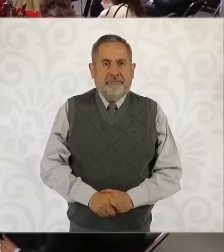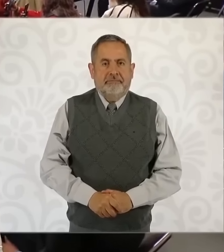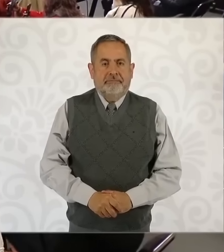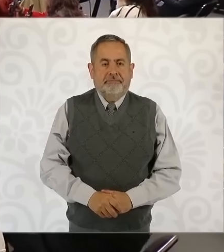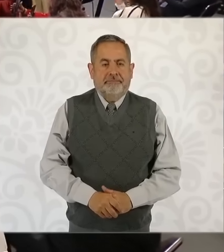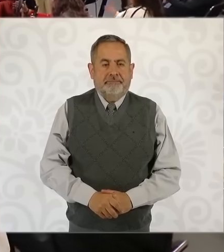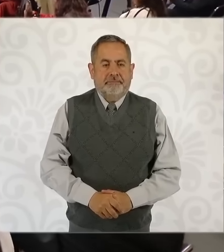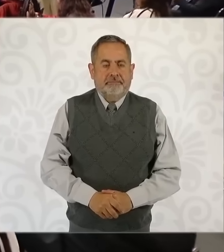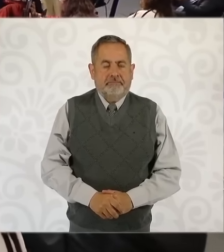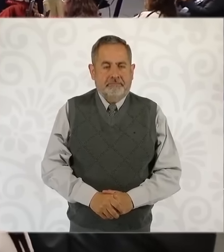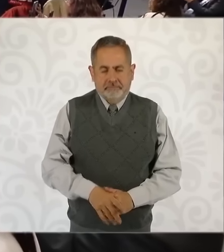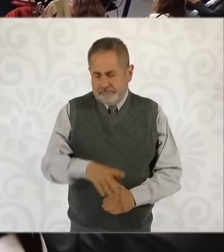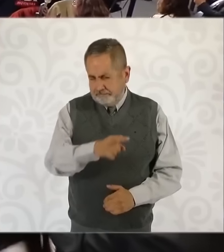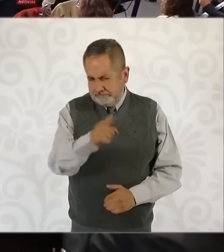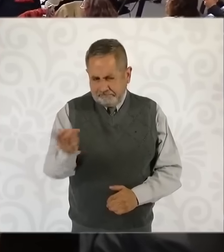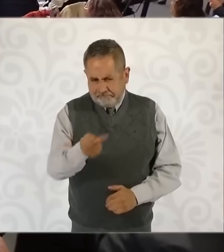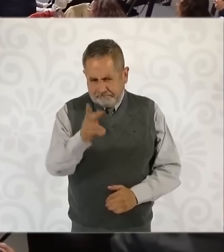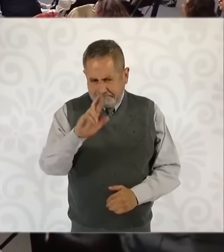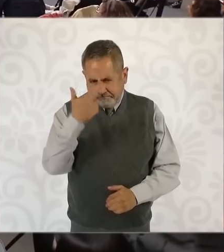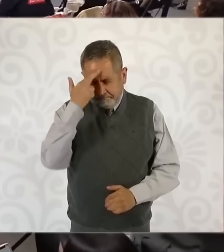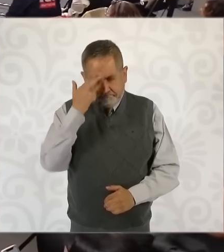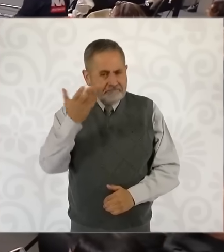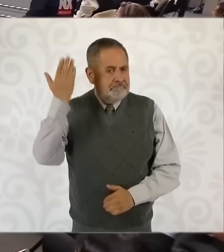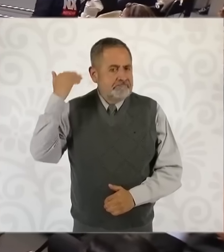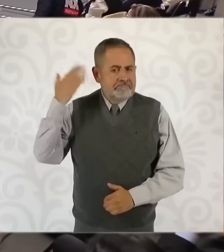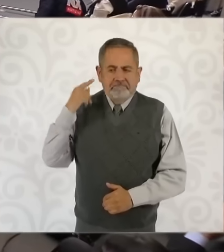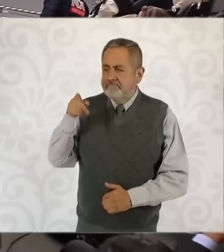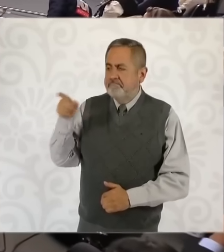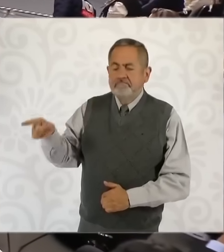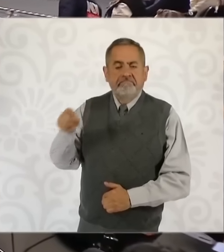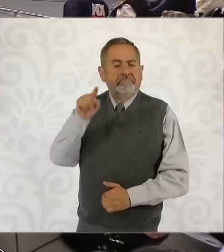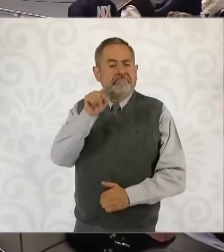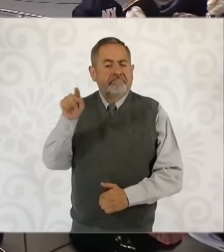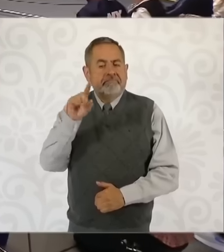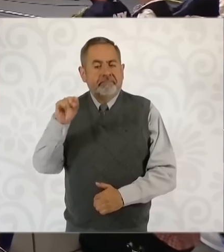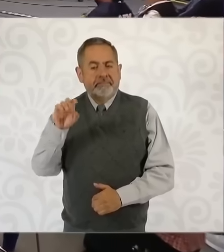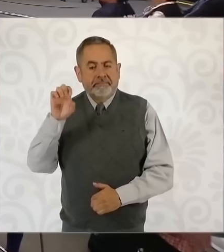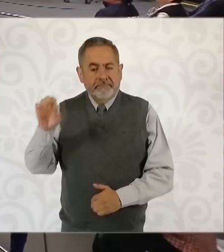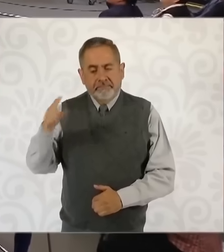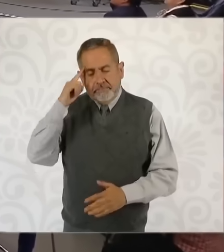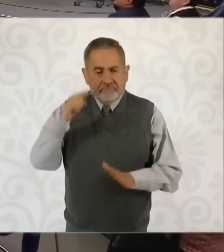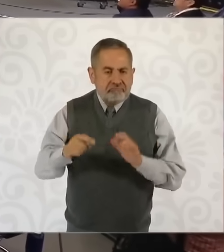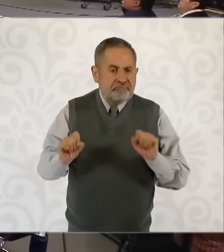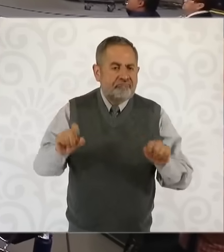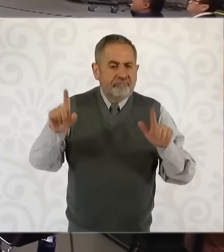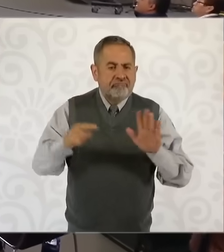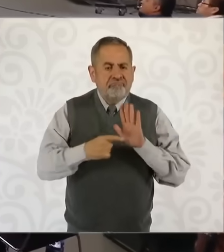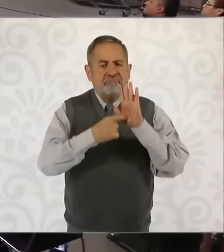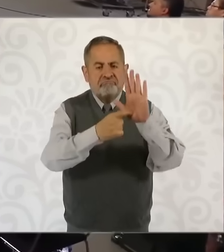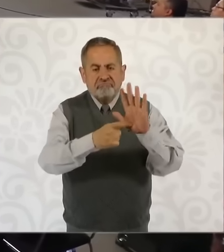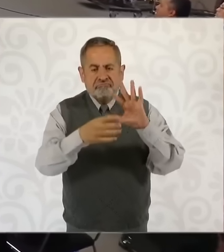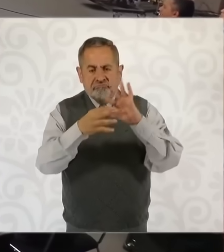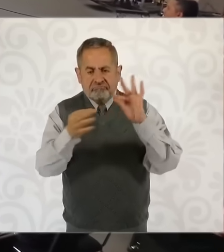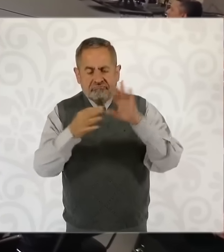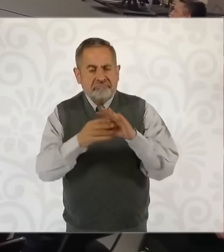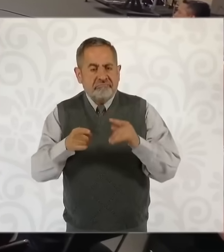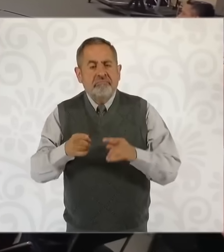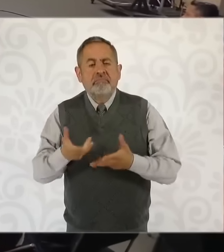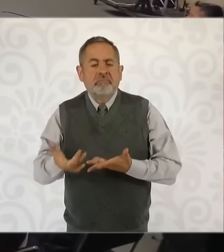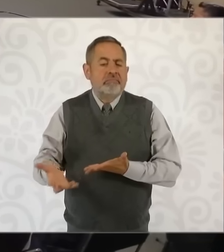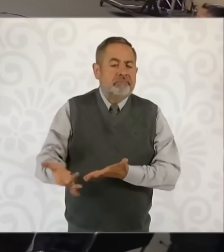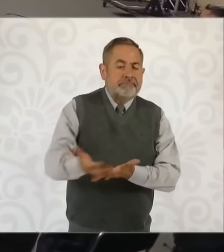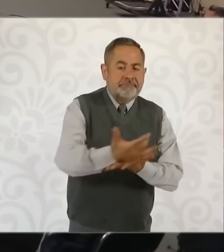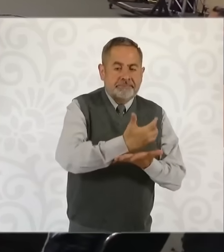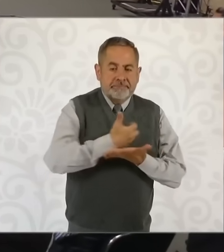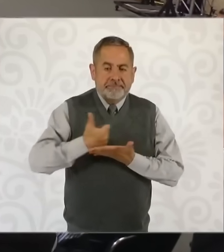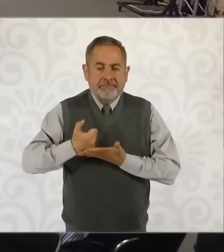No sé si se acuerdan que hace poco Zoe presentó la gráfica donde son los ingresos